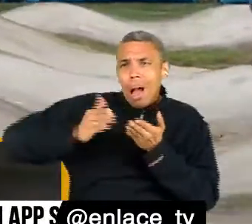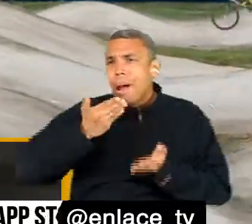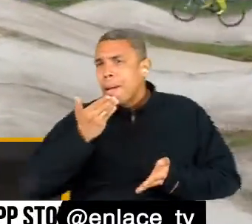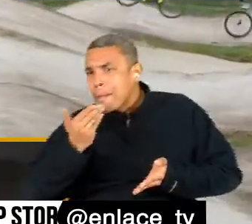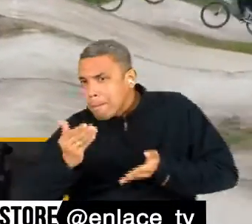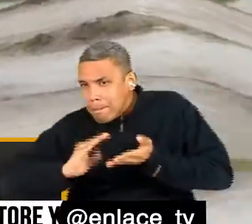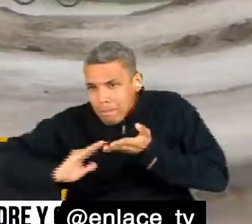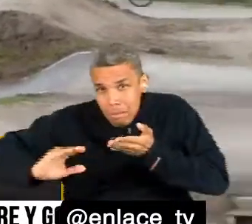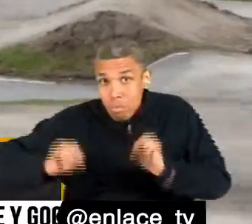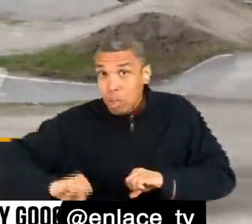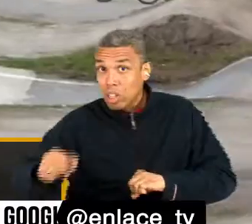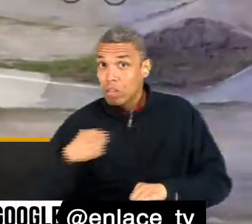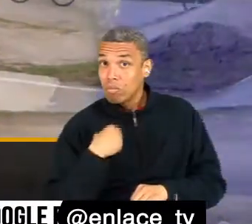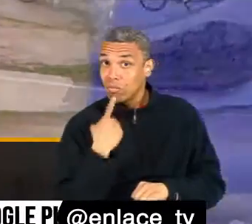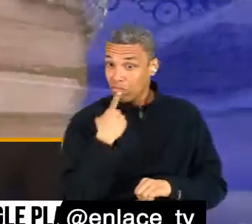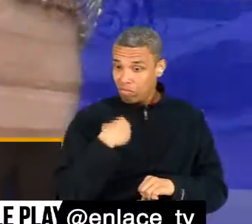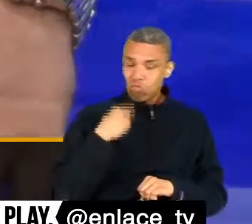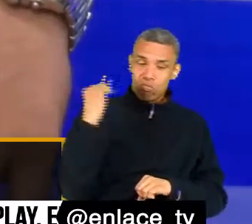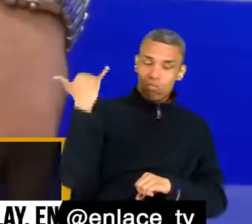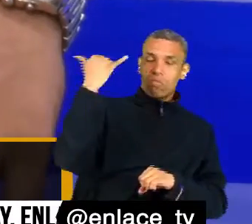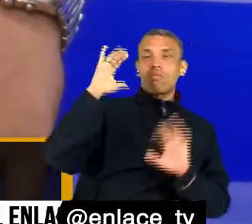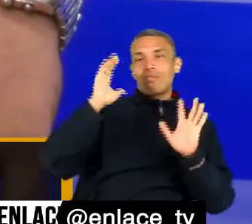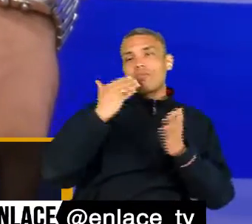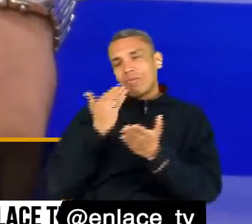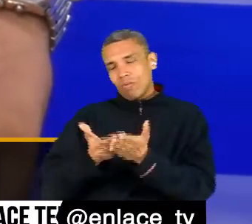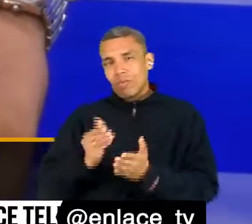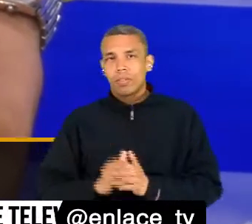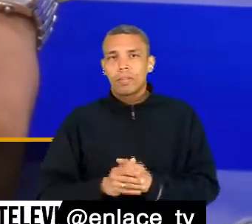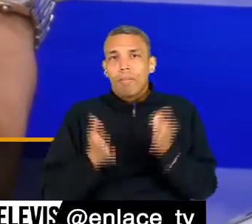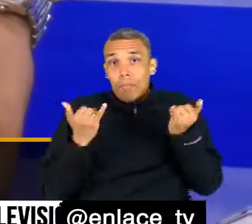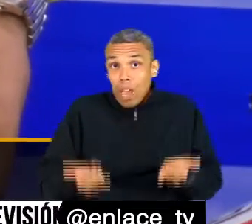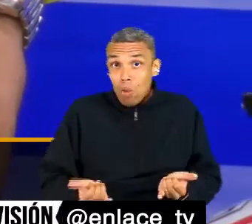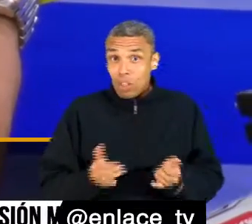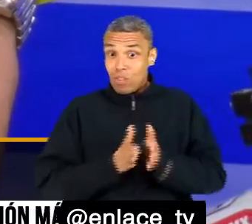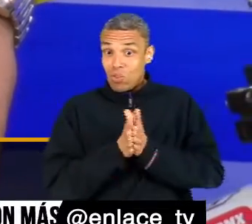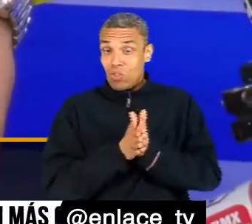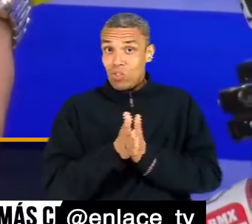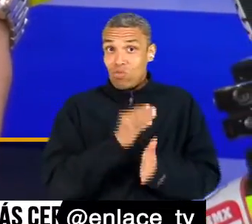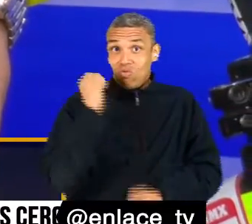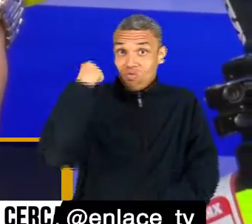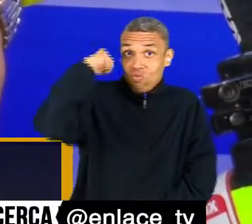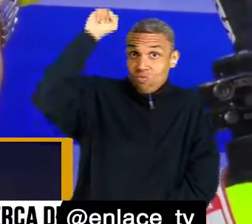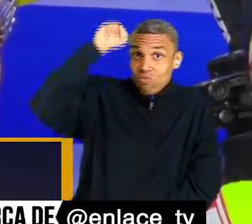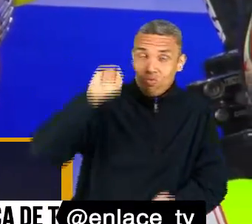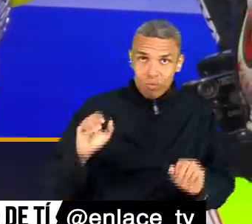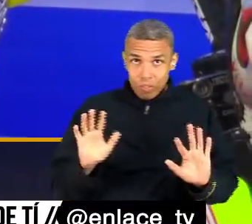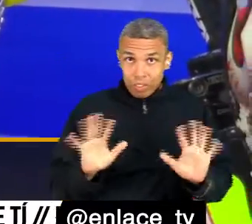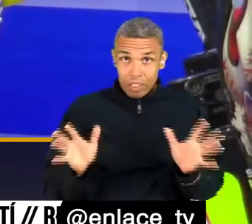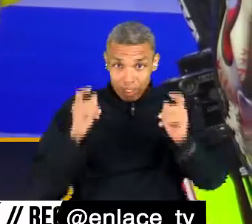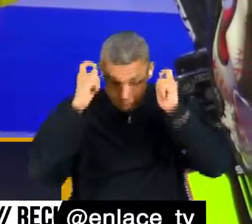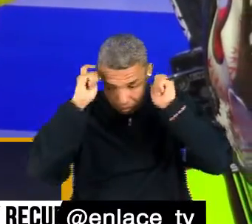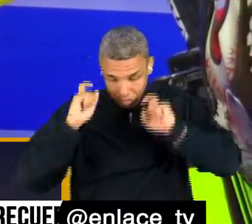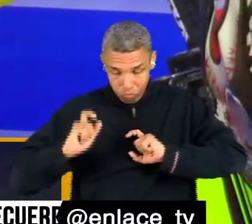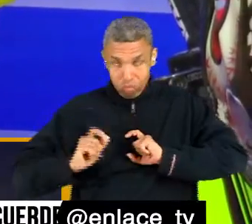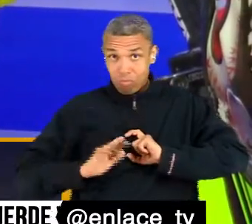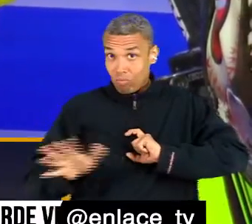académica. ¿Qué viene luego de esta competencia? Porque con estos resultados queda claro que usted ya está clasificado al